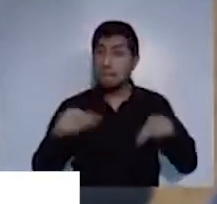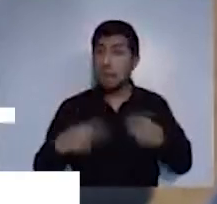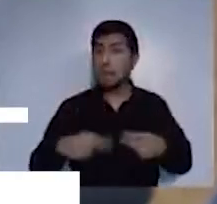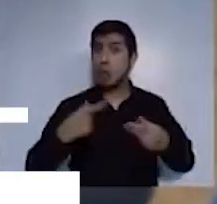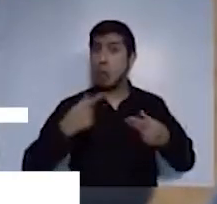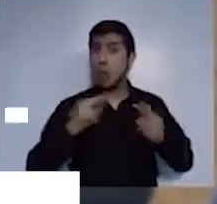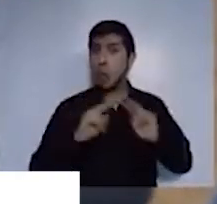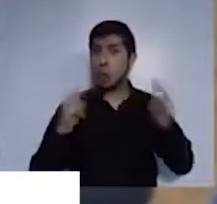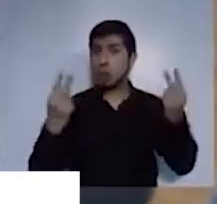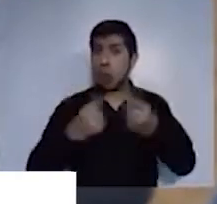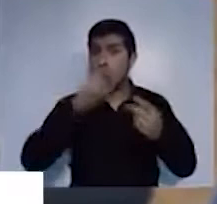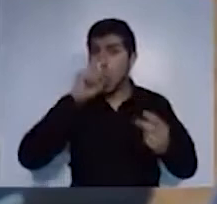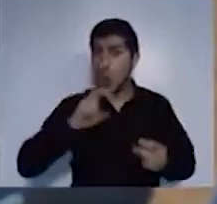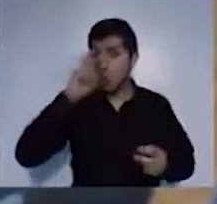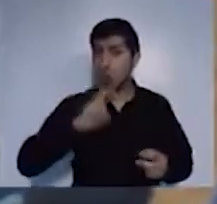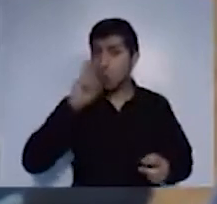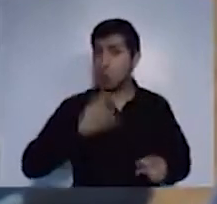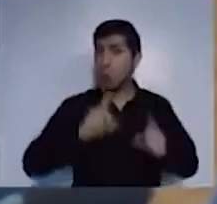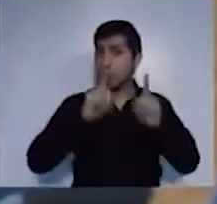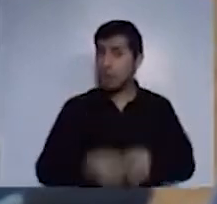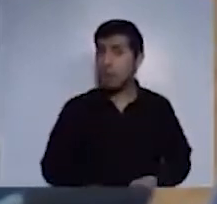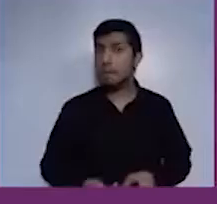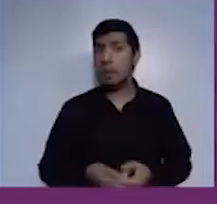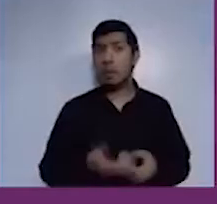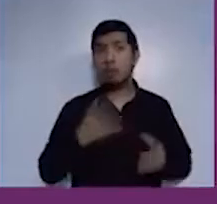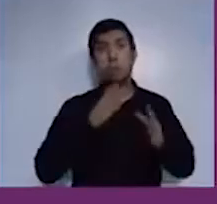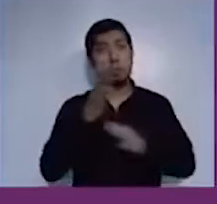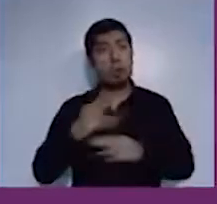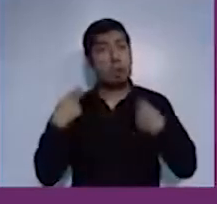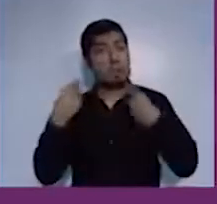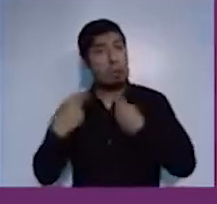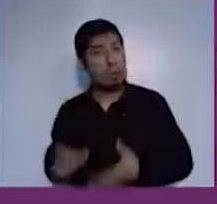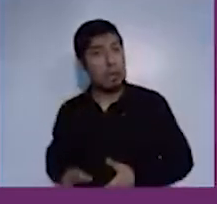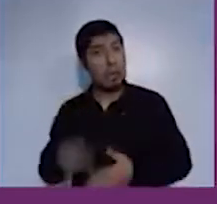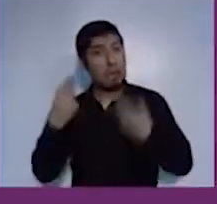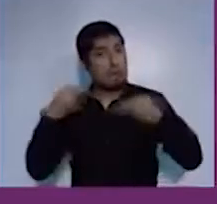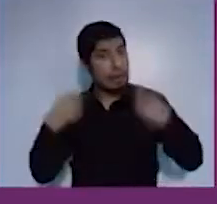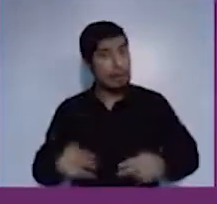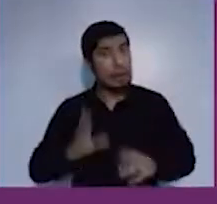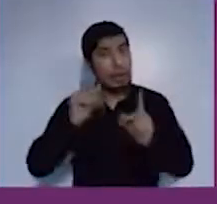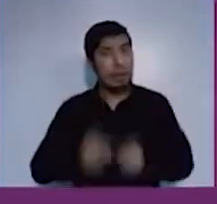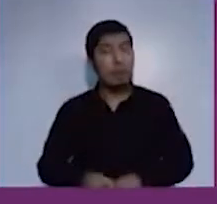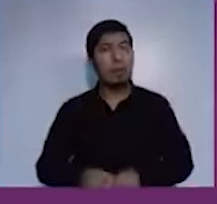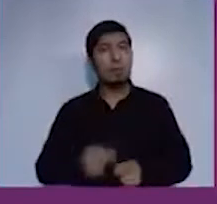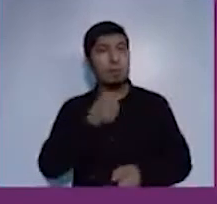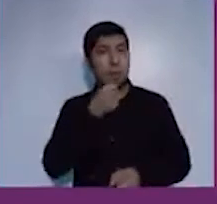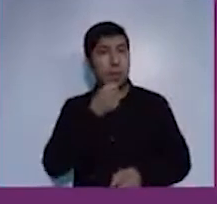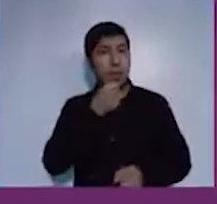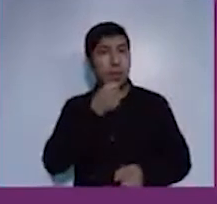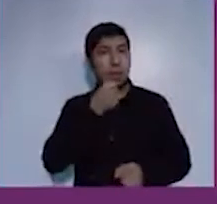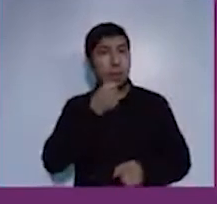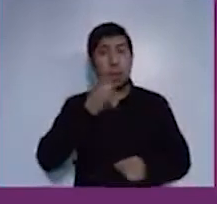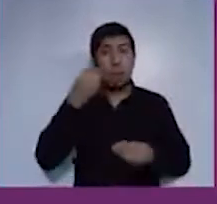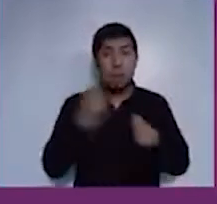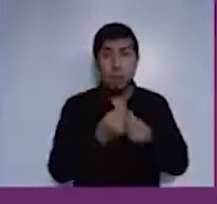y shoppings. Ahí es importante, dado que en Jujuy hay 800 locales que están dentro de galerías,